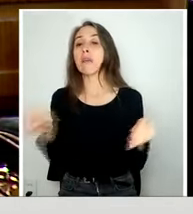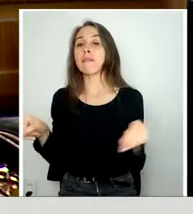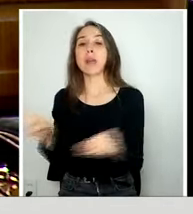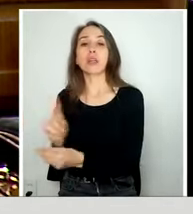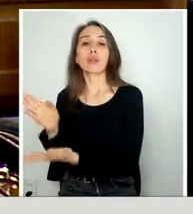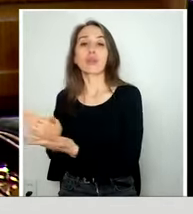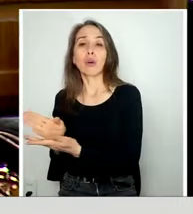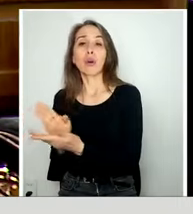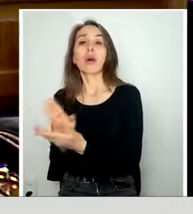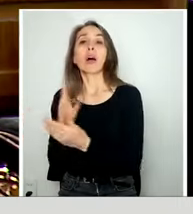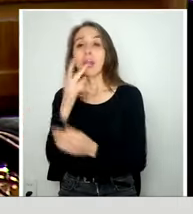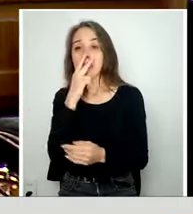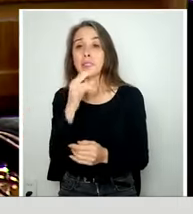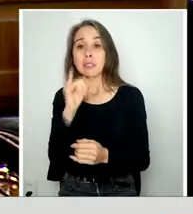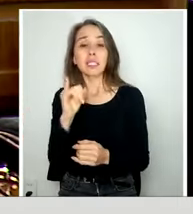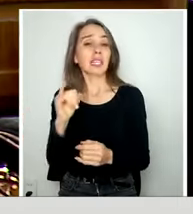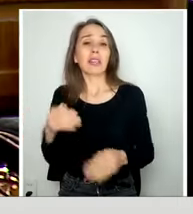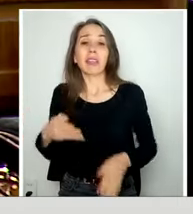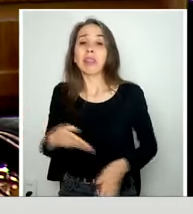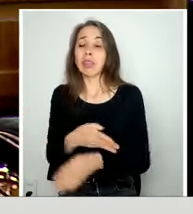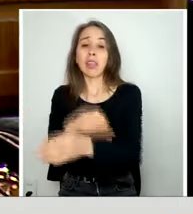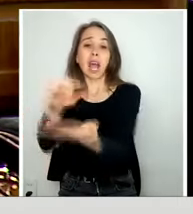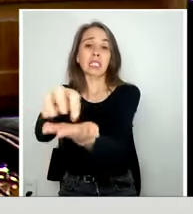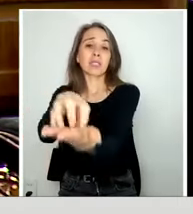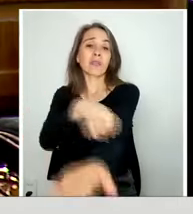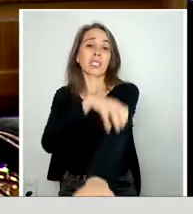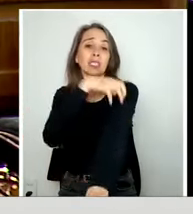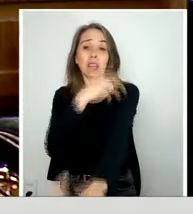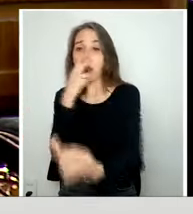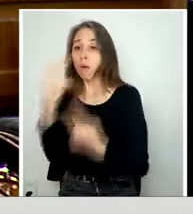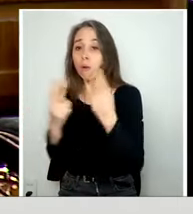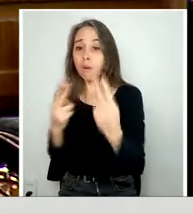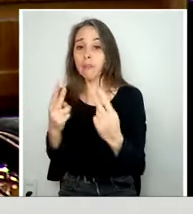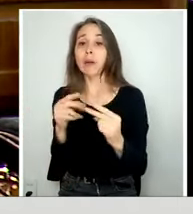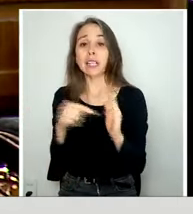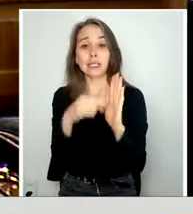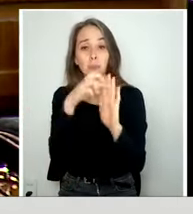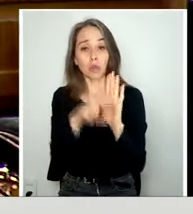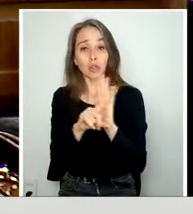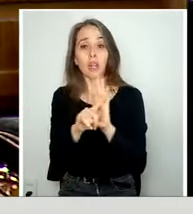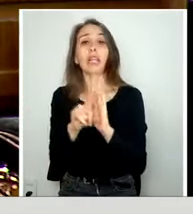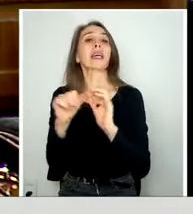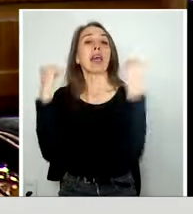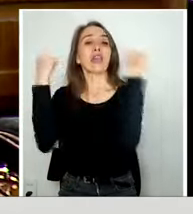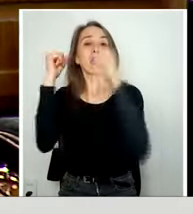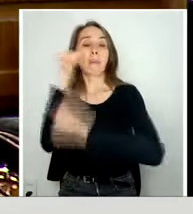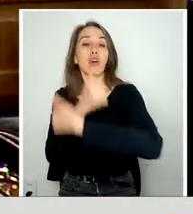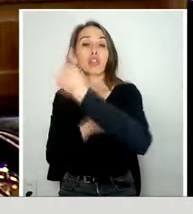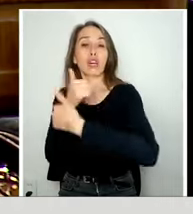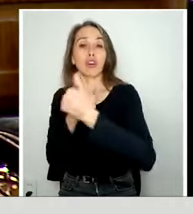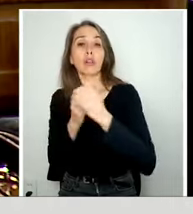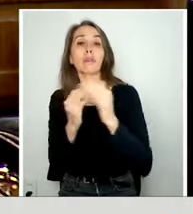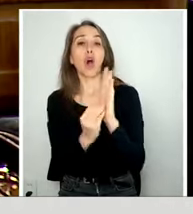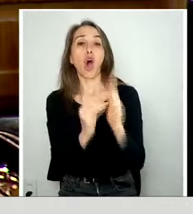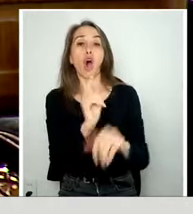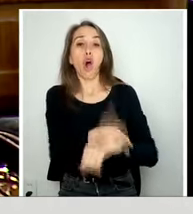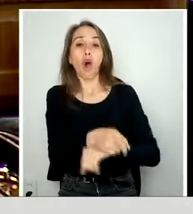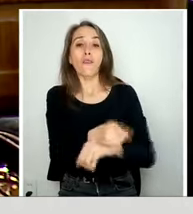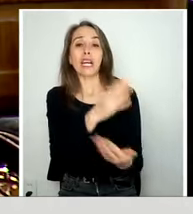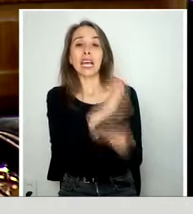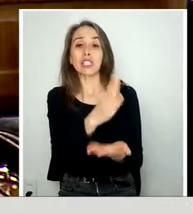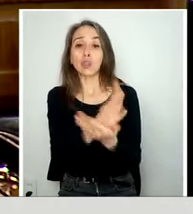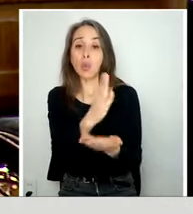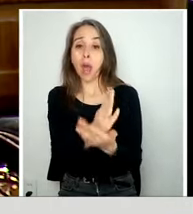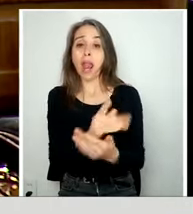transversal esta iniciativa establece la modalidad educativa de deporte competitivo que obliga a las instituciones educativas